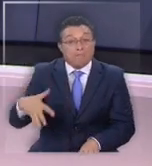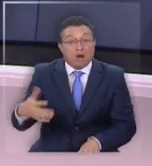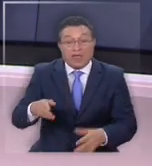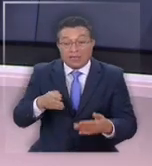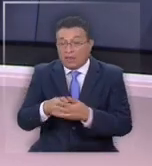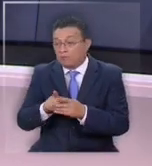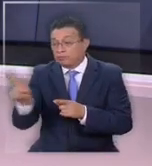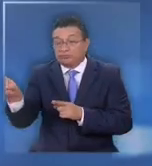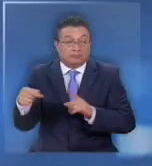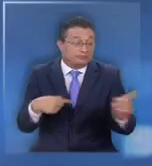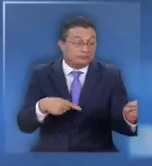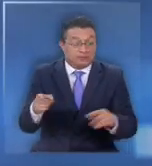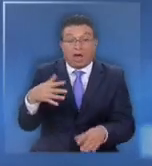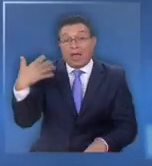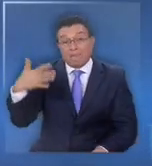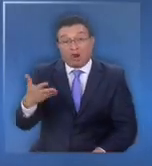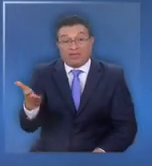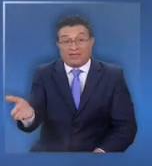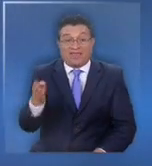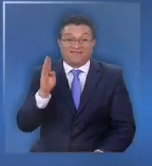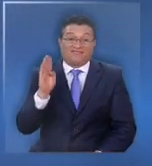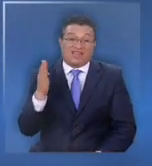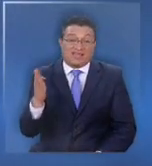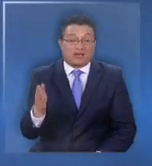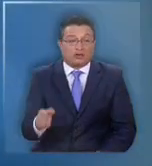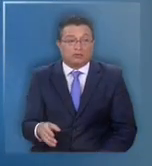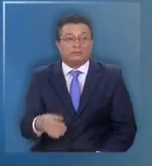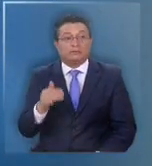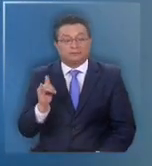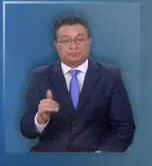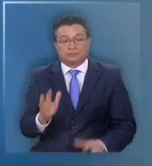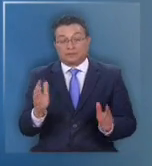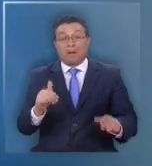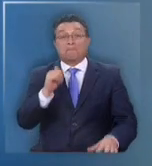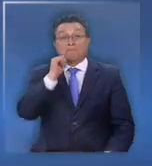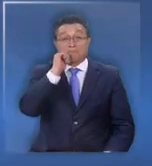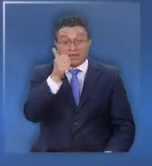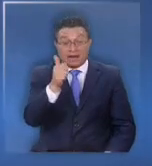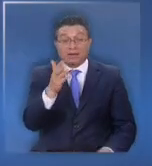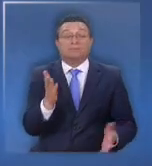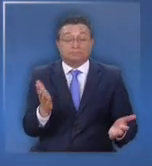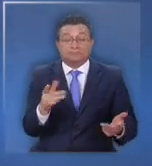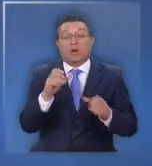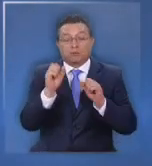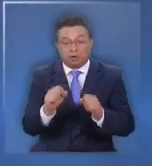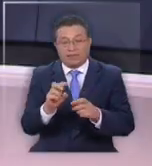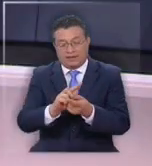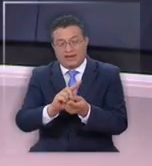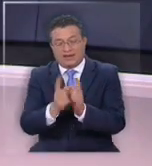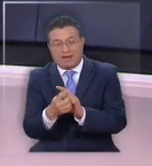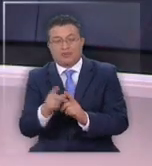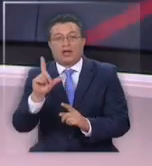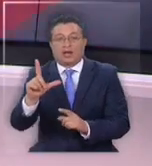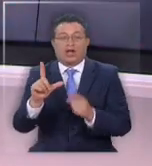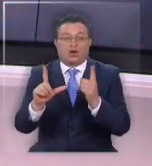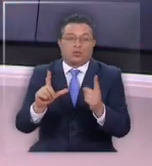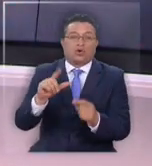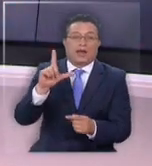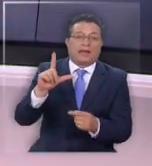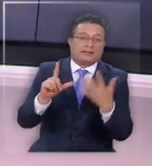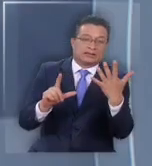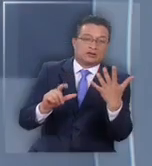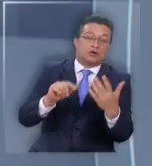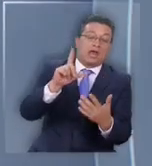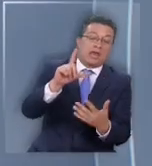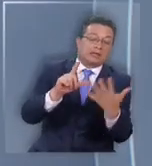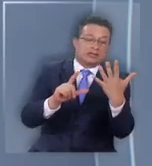distintos cruces y distintas combinaciones efectivamente dentro del semestre así que mañana ya lo saben ustedes ya pueden utilizar baquedano obtenerlos su cabeza